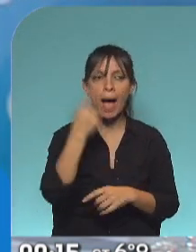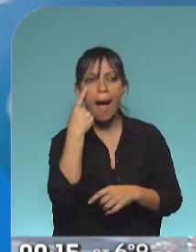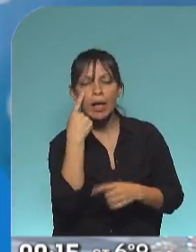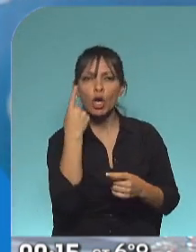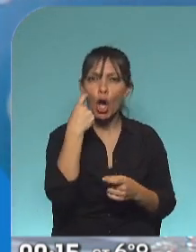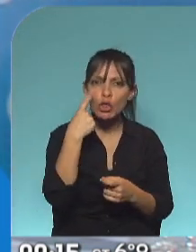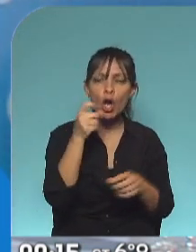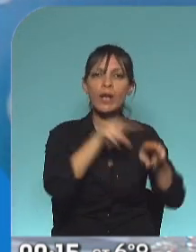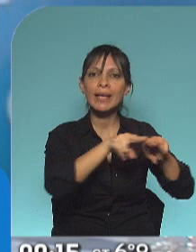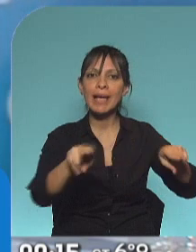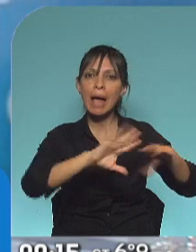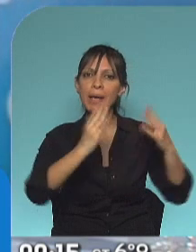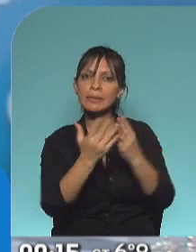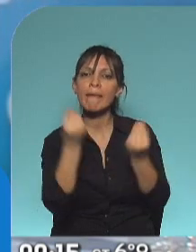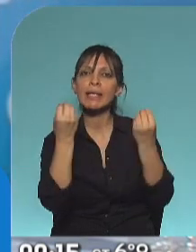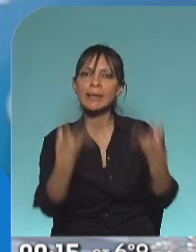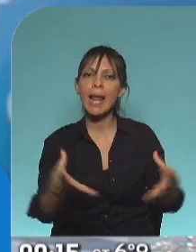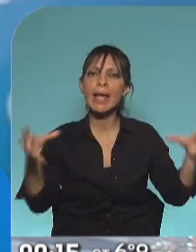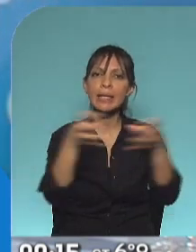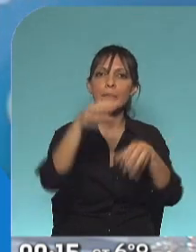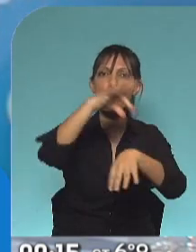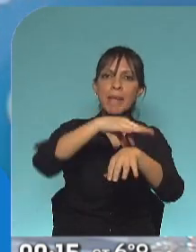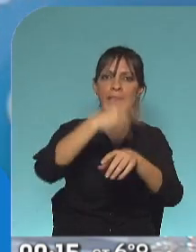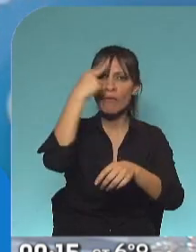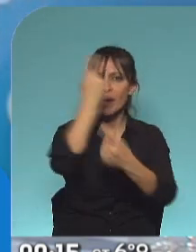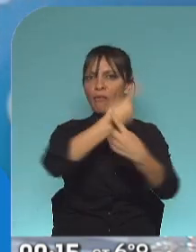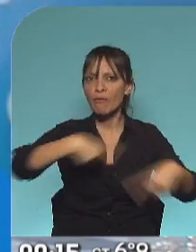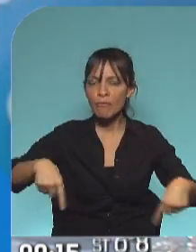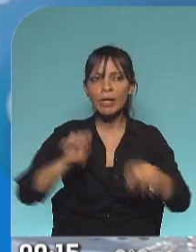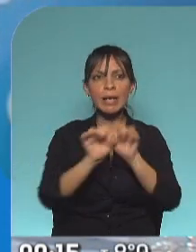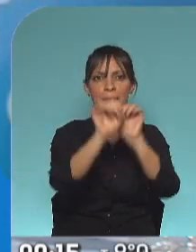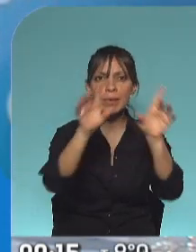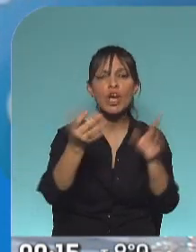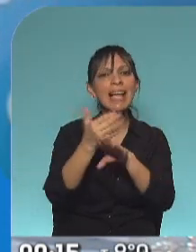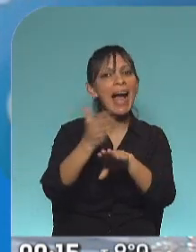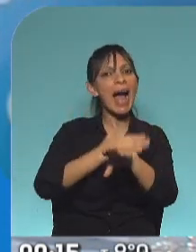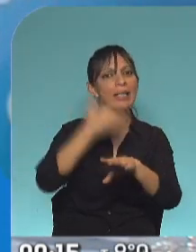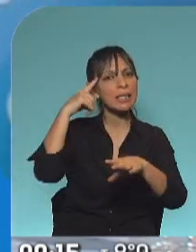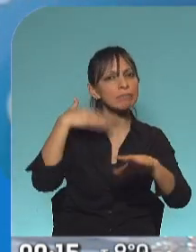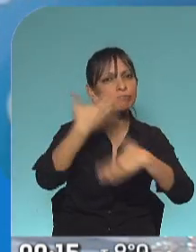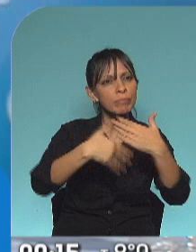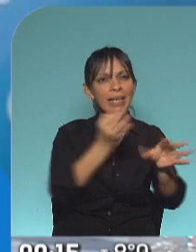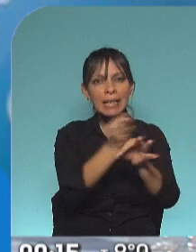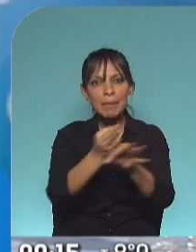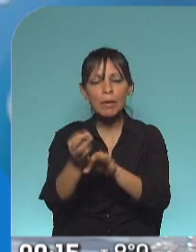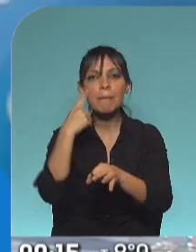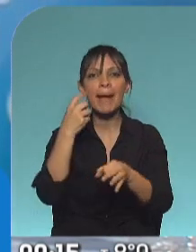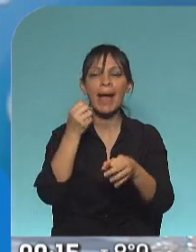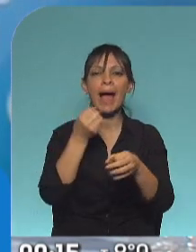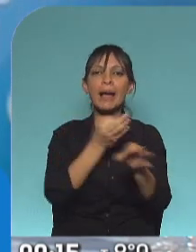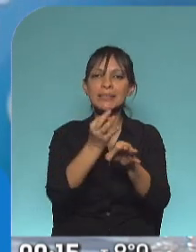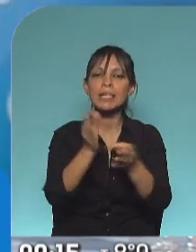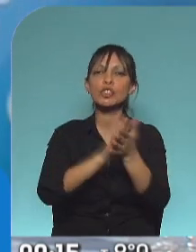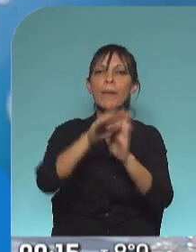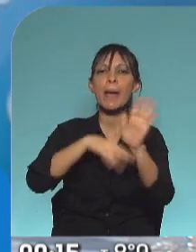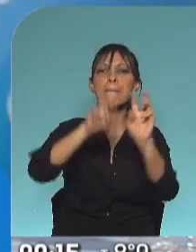es el personal, el recurso humano y lo que es epidemiología. Se ha hecho una capacitación para implementar el detectar, trabajando fuertemente